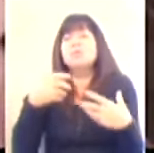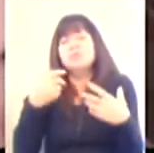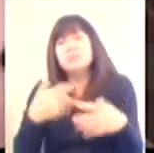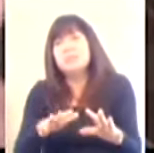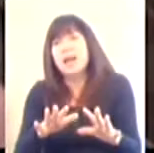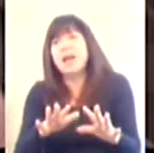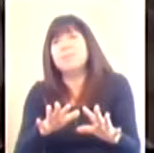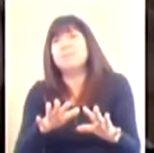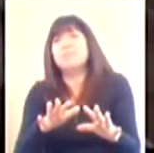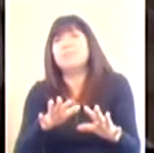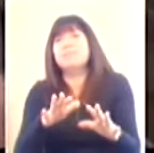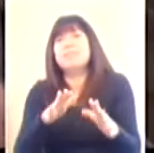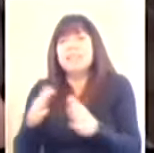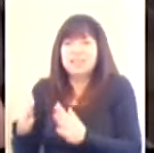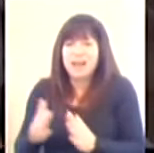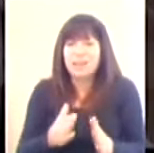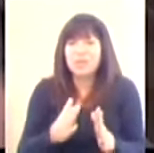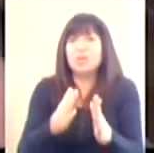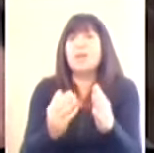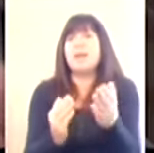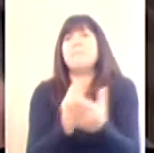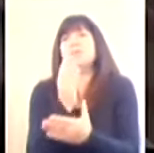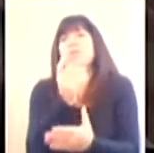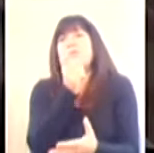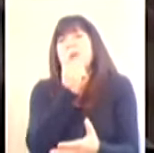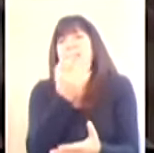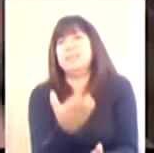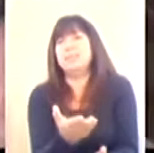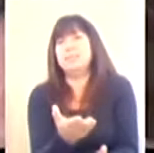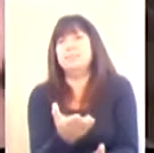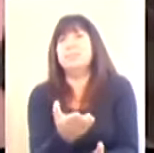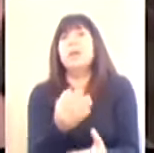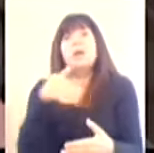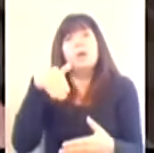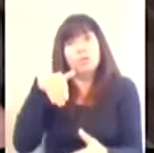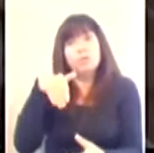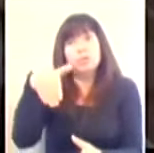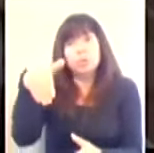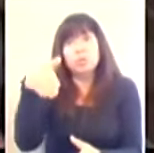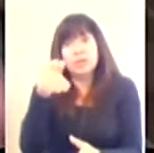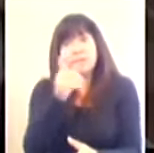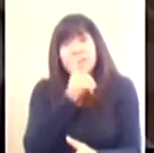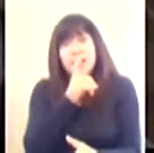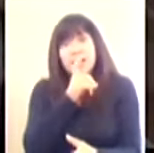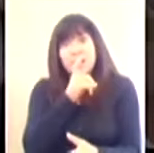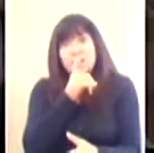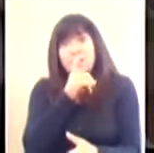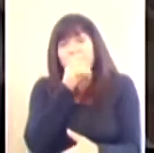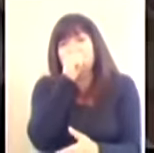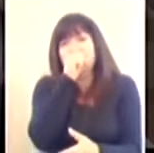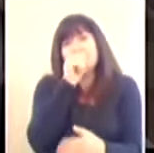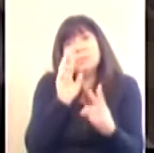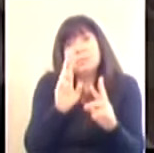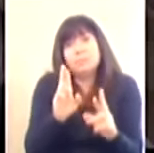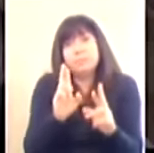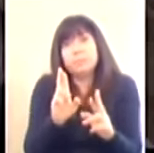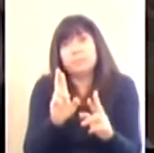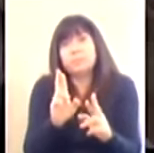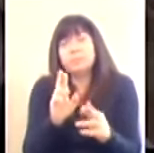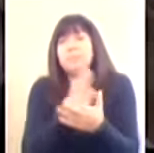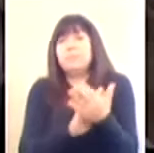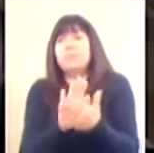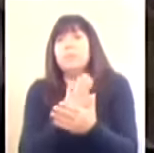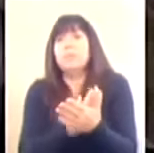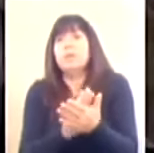ya la trayectoria empezó y es de batería. Buses probablemente de batería, pero ya cuando llegamos a otros sectores, por ejemplo,